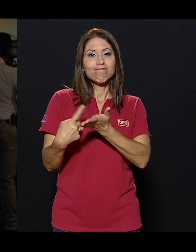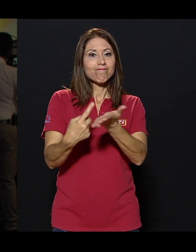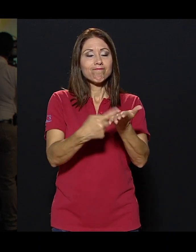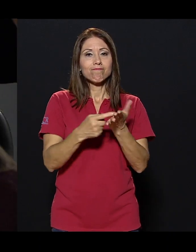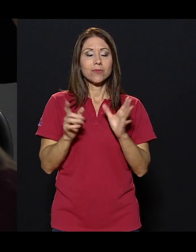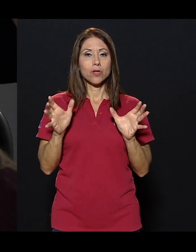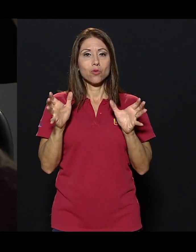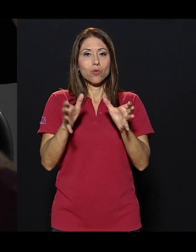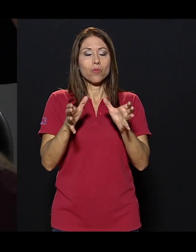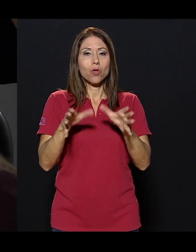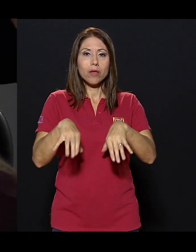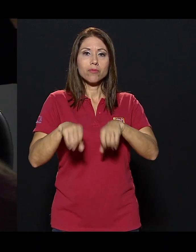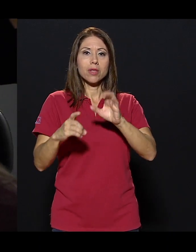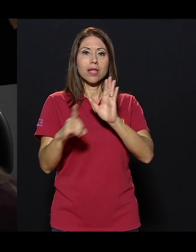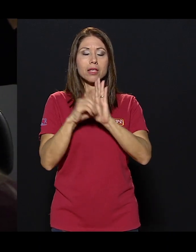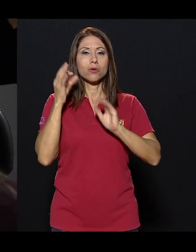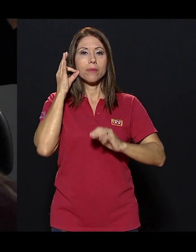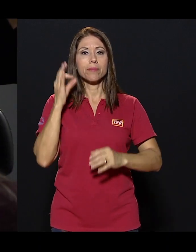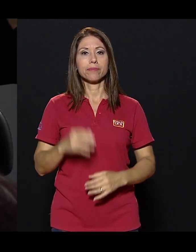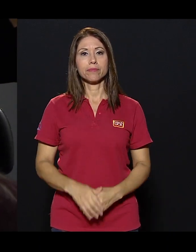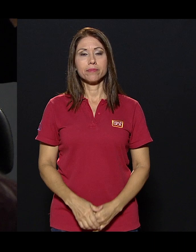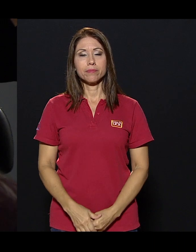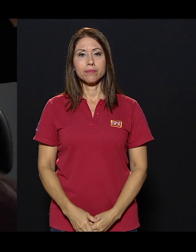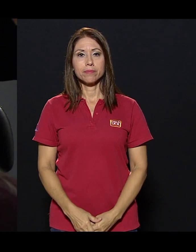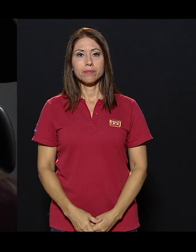tampoco del movimiento de los derechos de las mujeres.